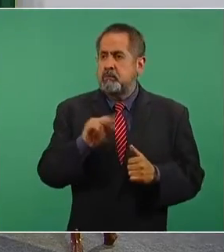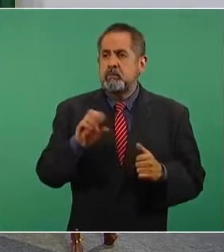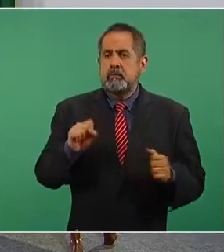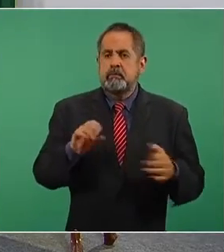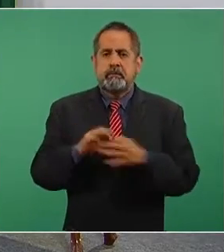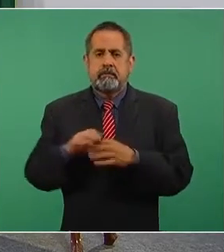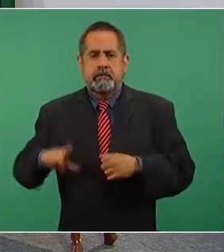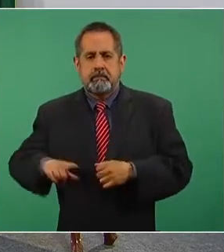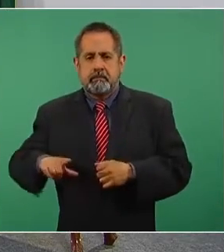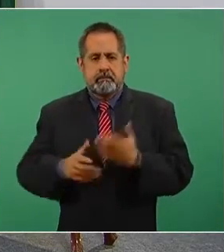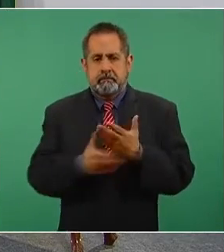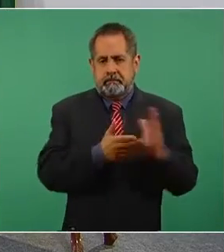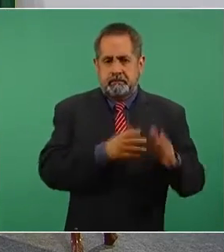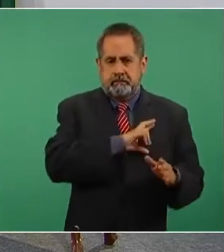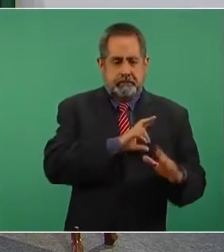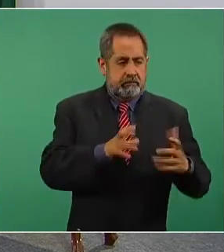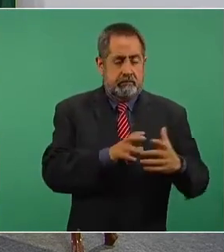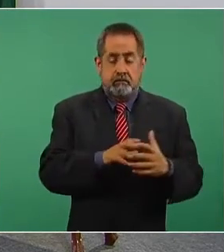gubernamentales,